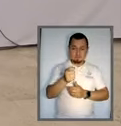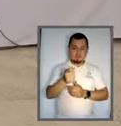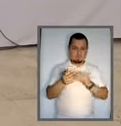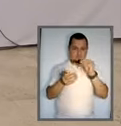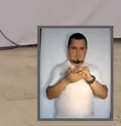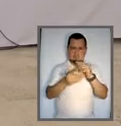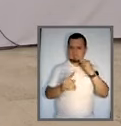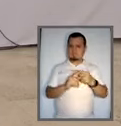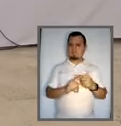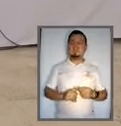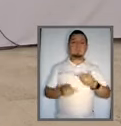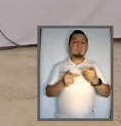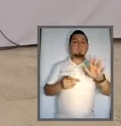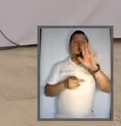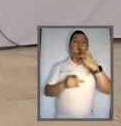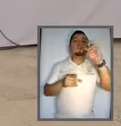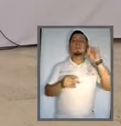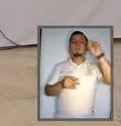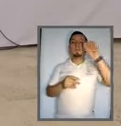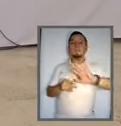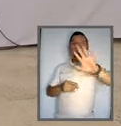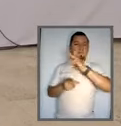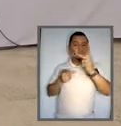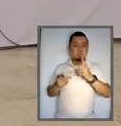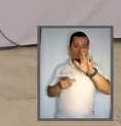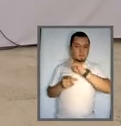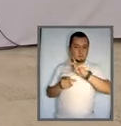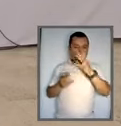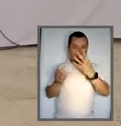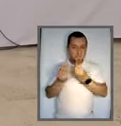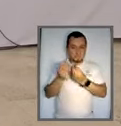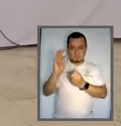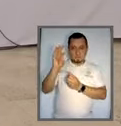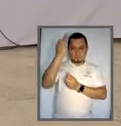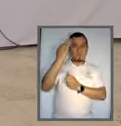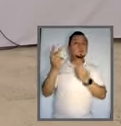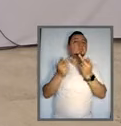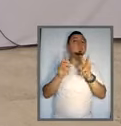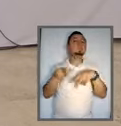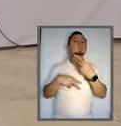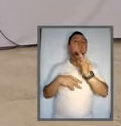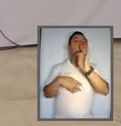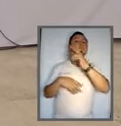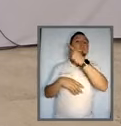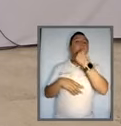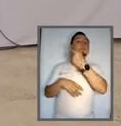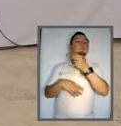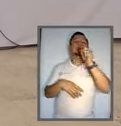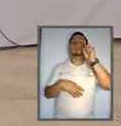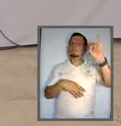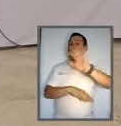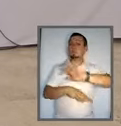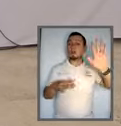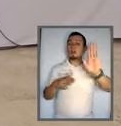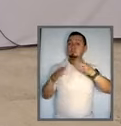misma dinámica, a los dirigentes sindicales, sobre todo los del sector federal, ¿qué van a hacer si desde la federación se dictan